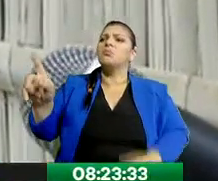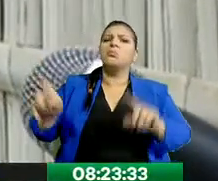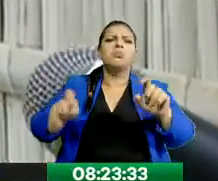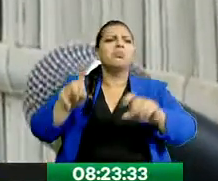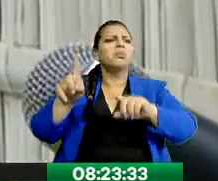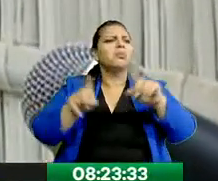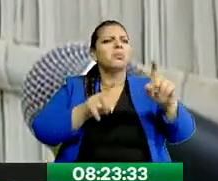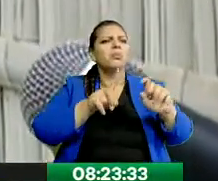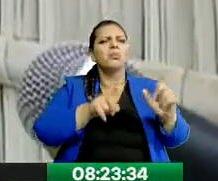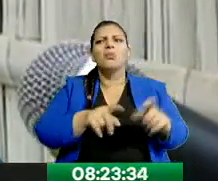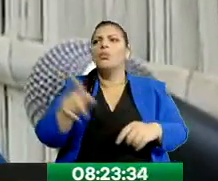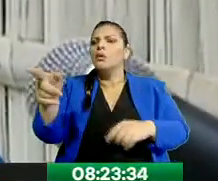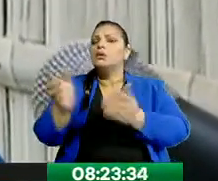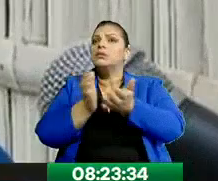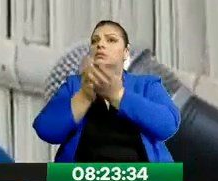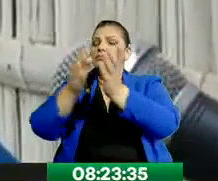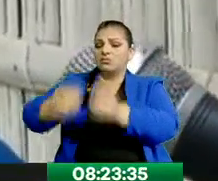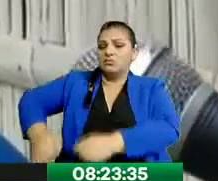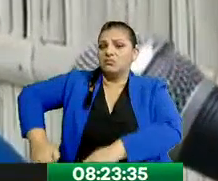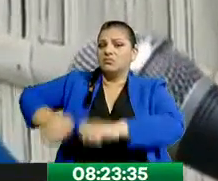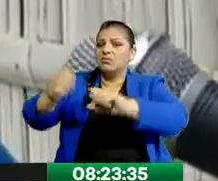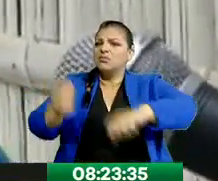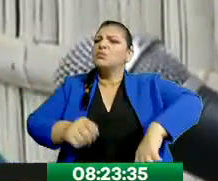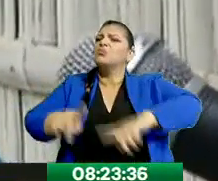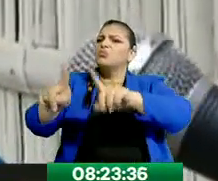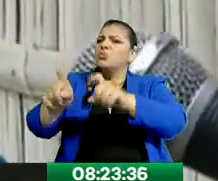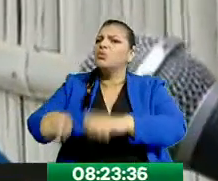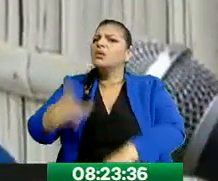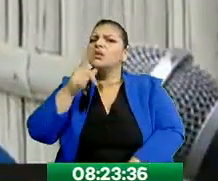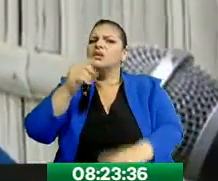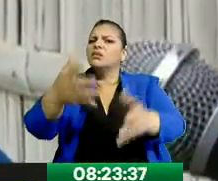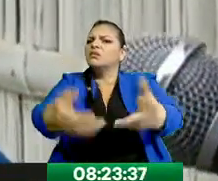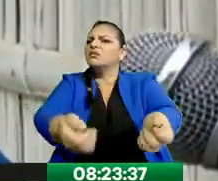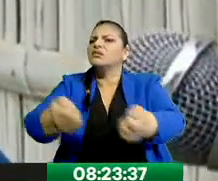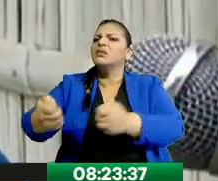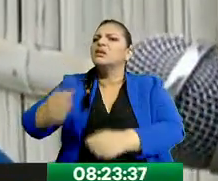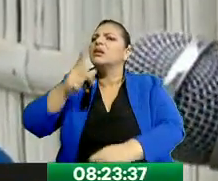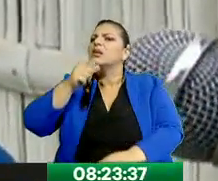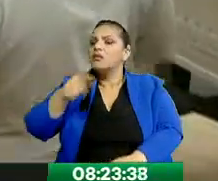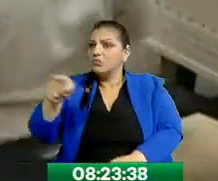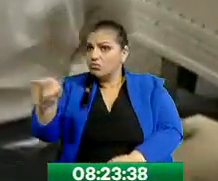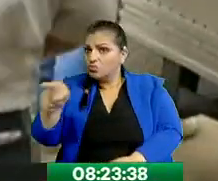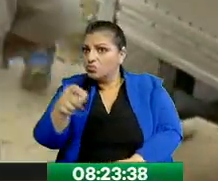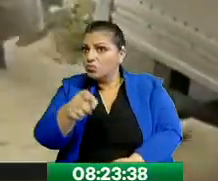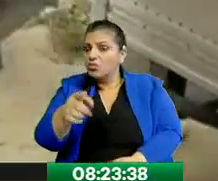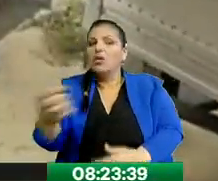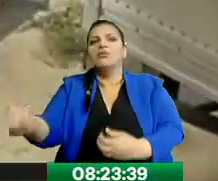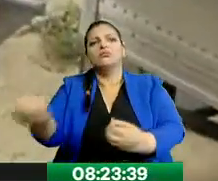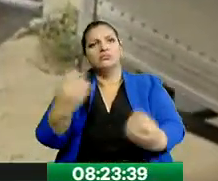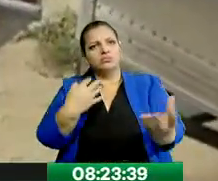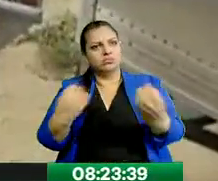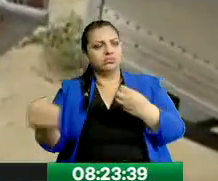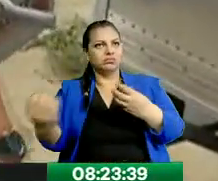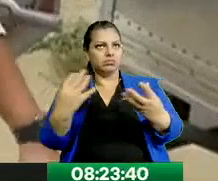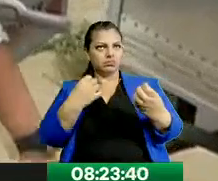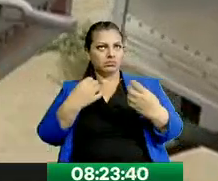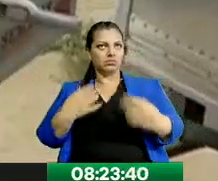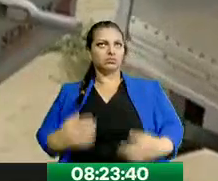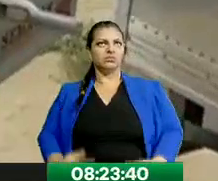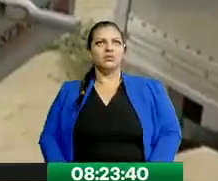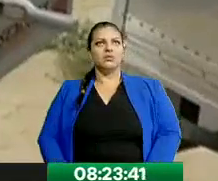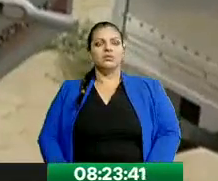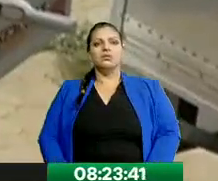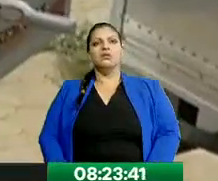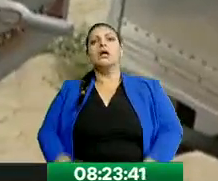con canoeros que habían colaborado con la traída del cuerpo hasta los filos del río. Los testigos del suceso solo